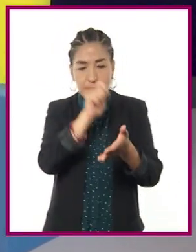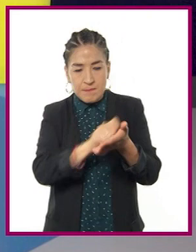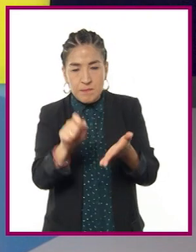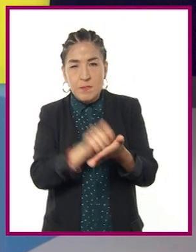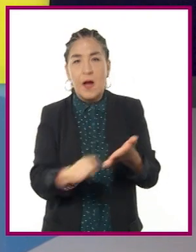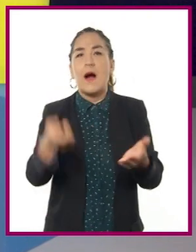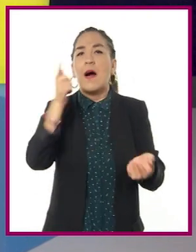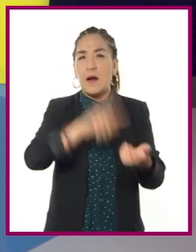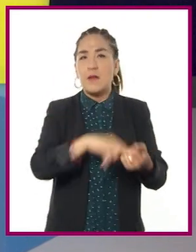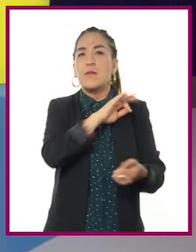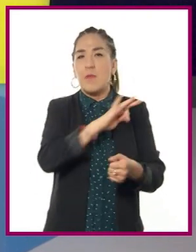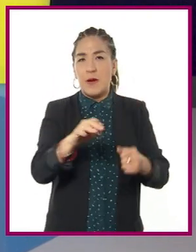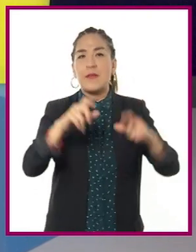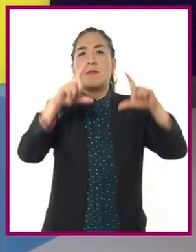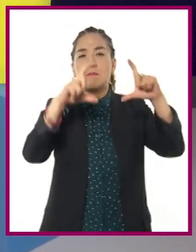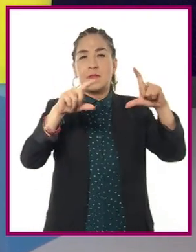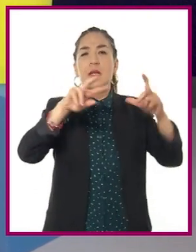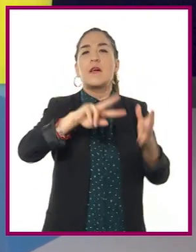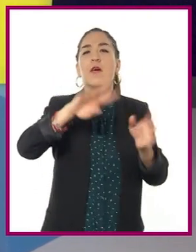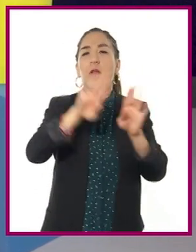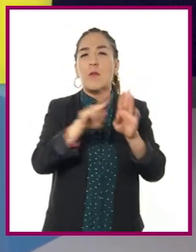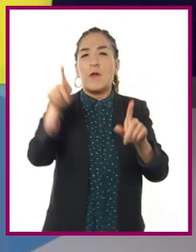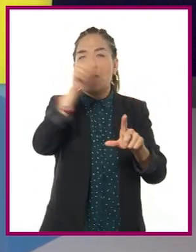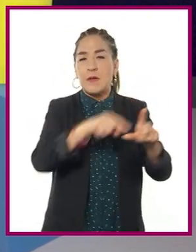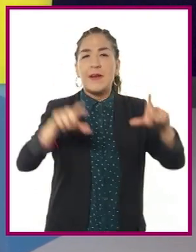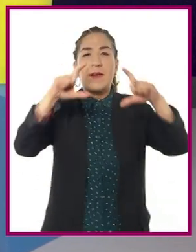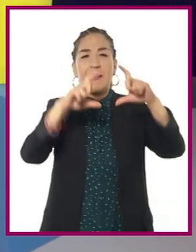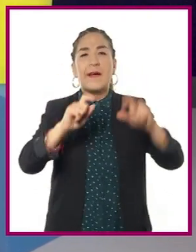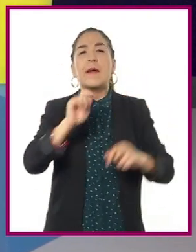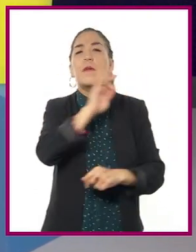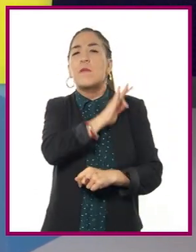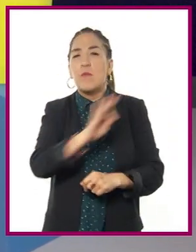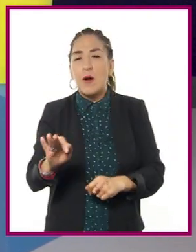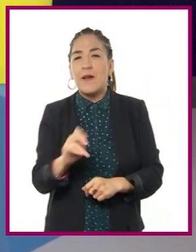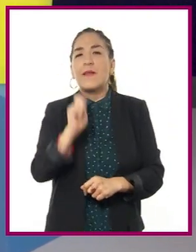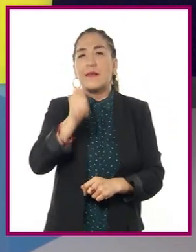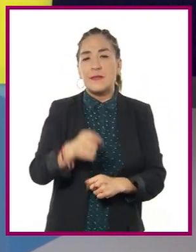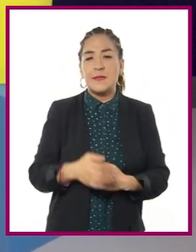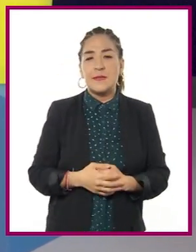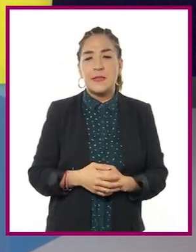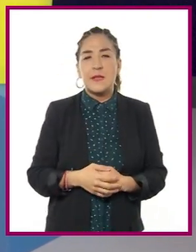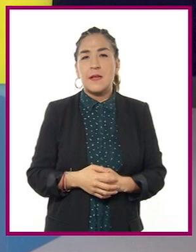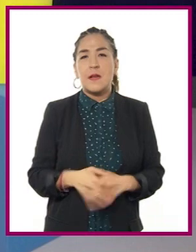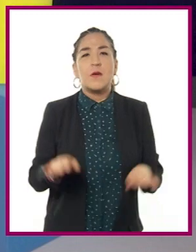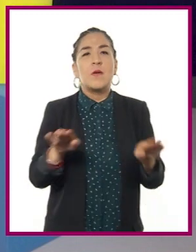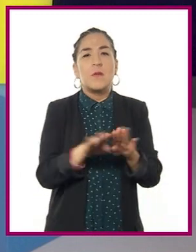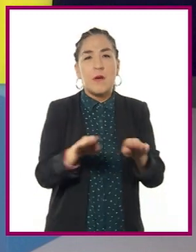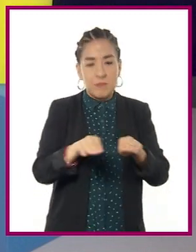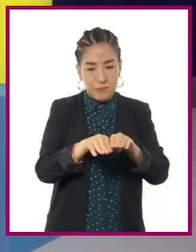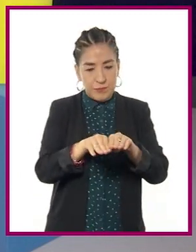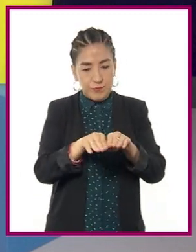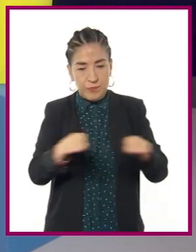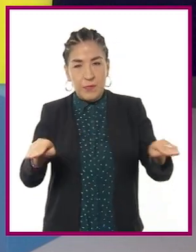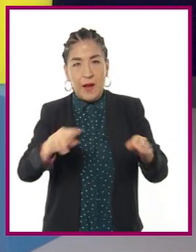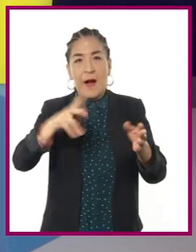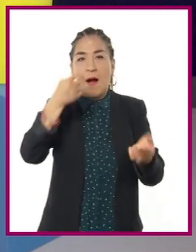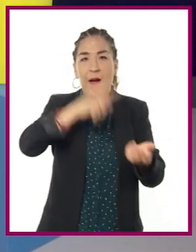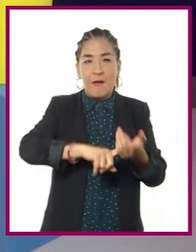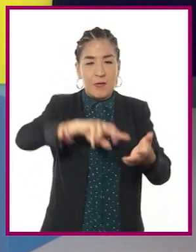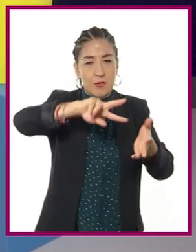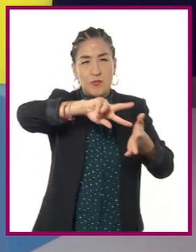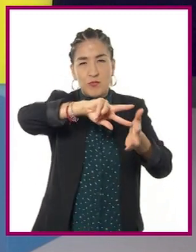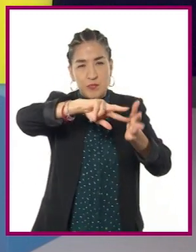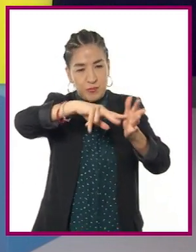una circunferencia, lo que significa que pueden ser trazada una circunferencia que pase